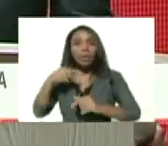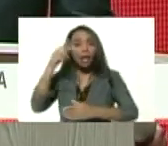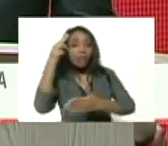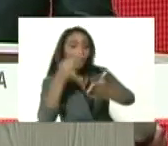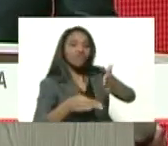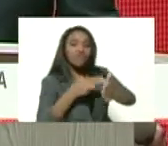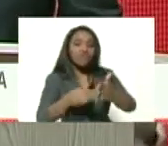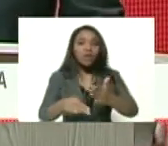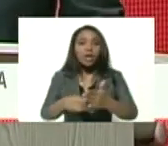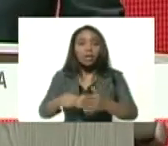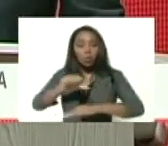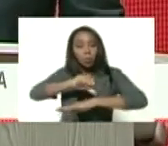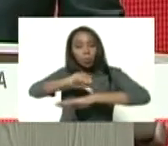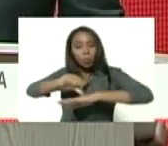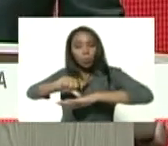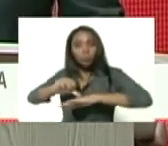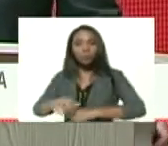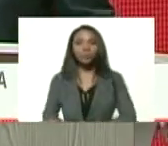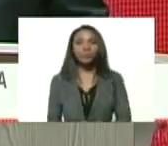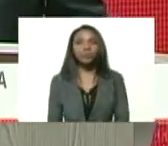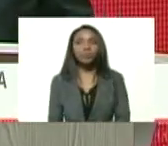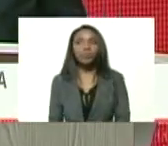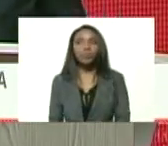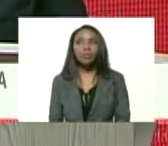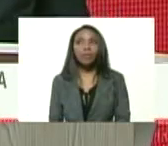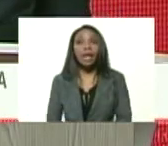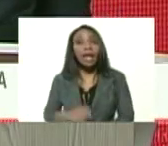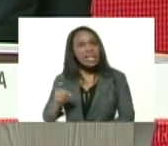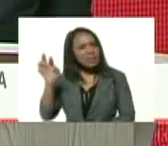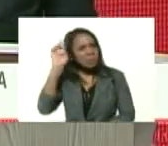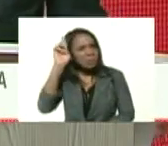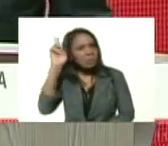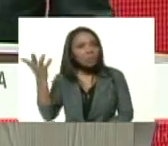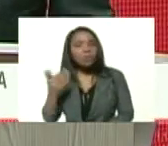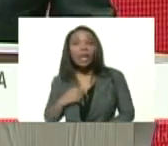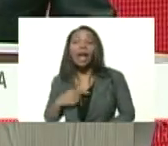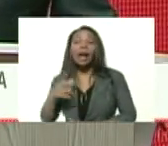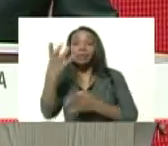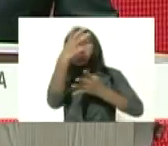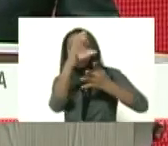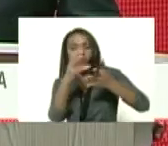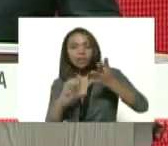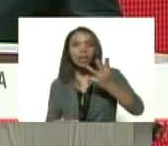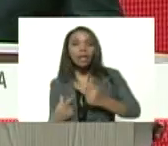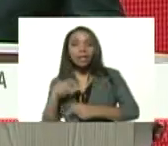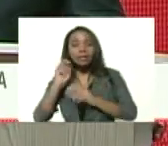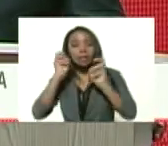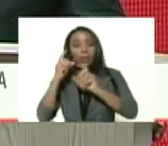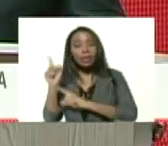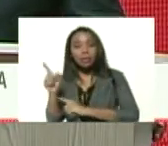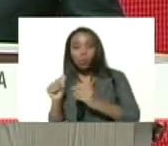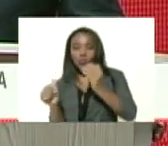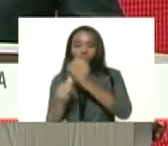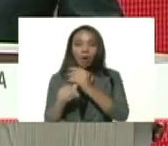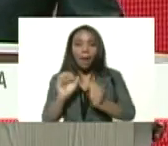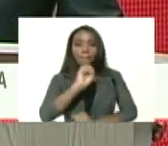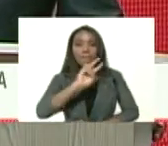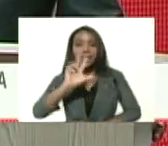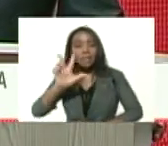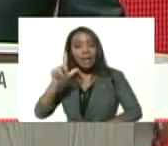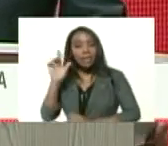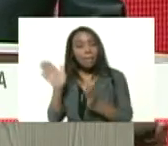eliminaciones quirúrgicas. Esa es la razón de las características del arsenal que fue incautado el 23 de